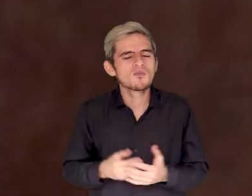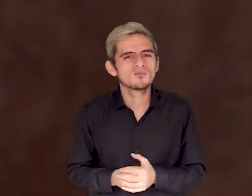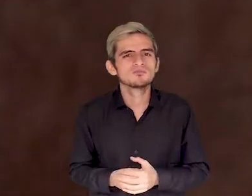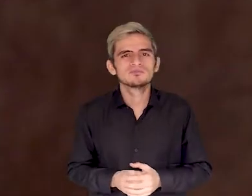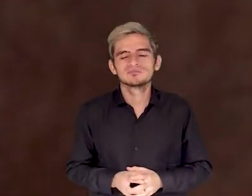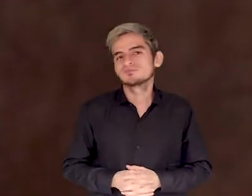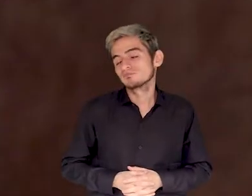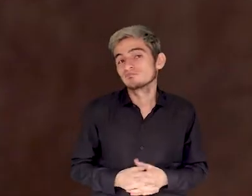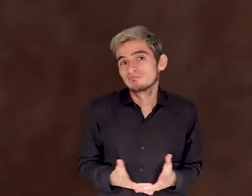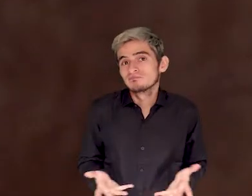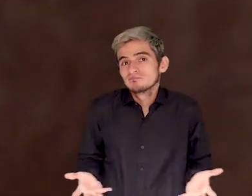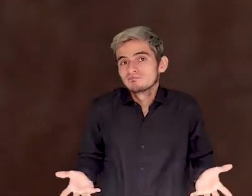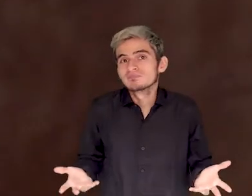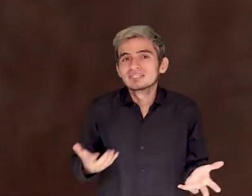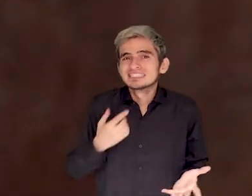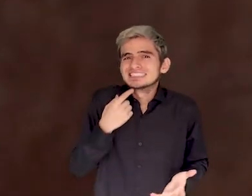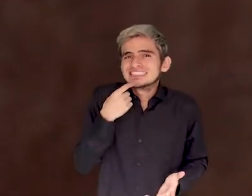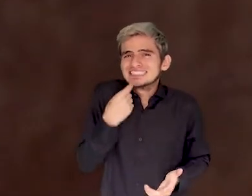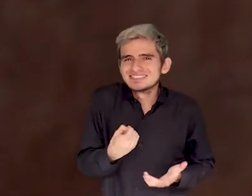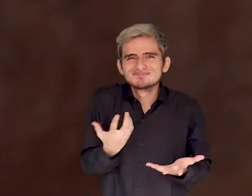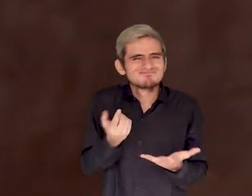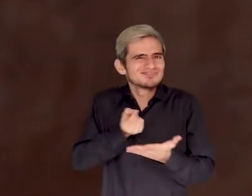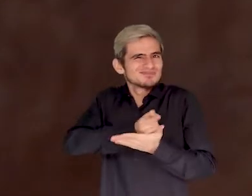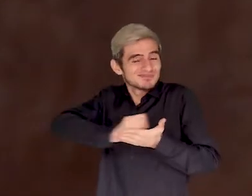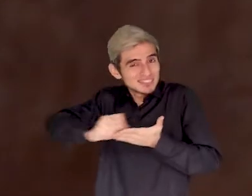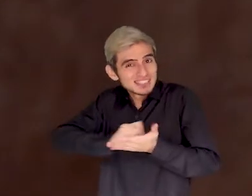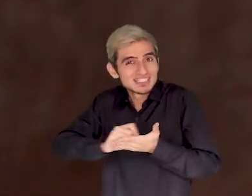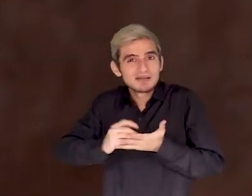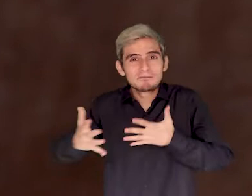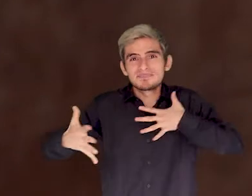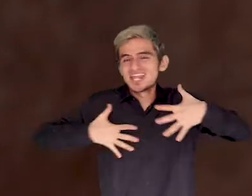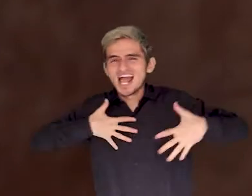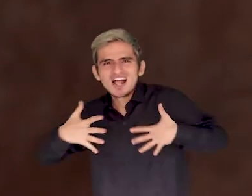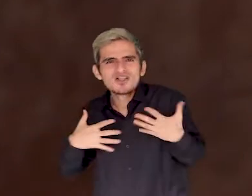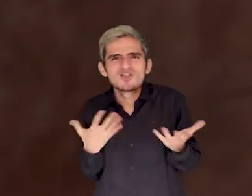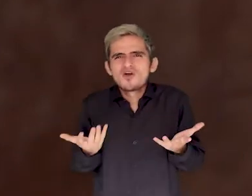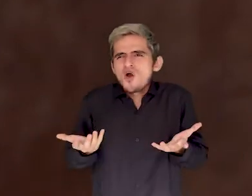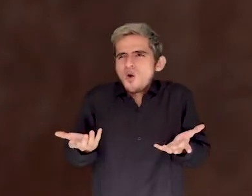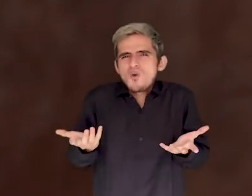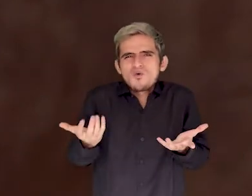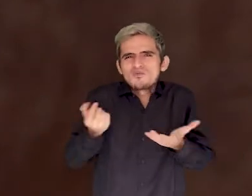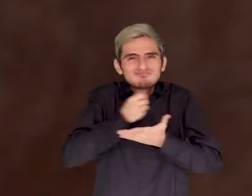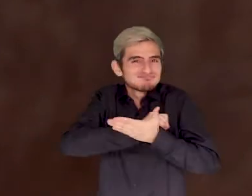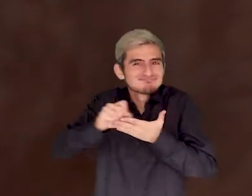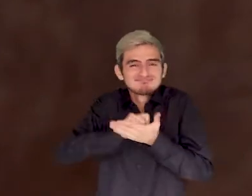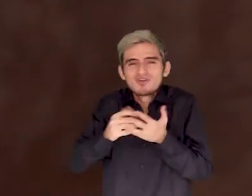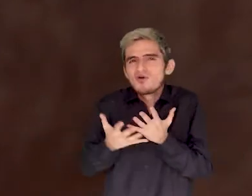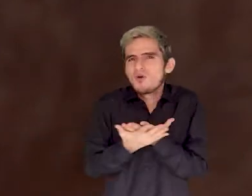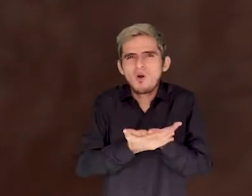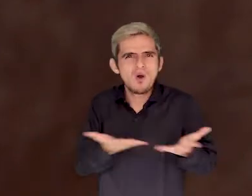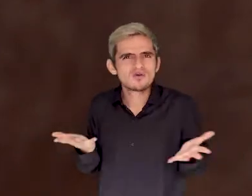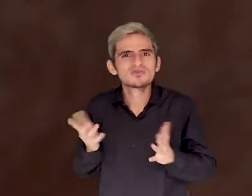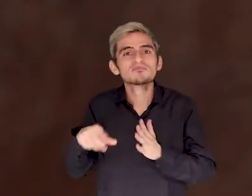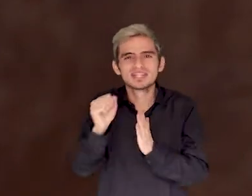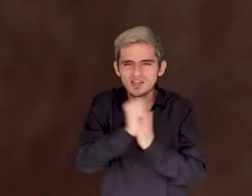Pues digamos, tanto para escribir dramaturgia como para escribir documentos